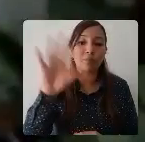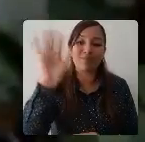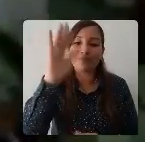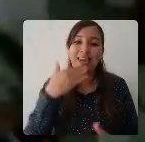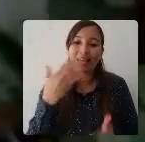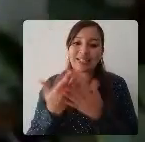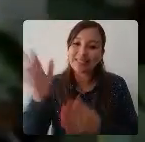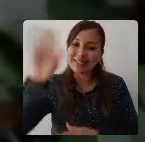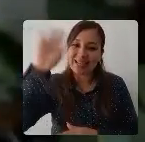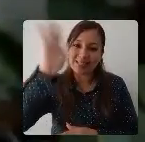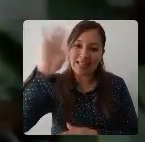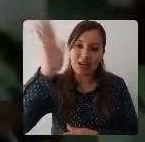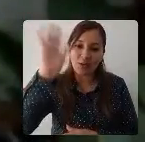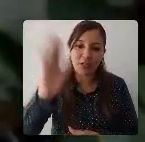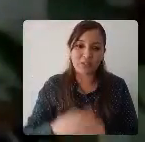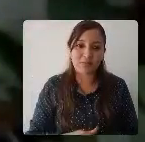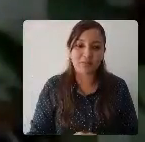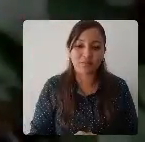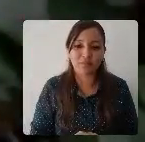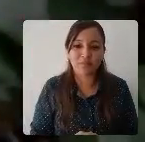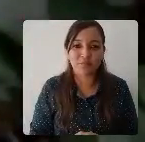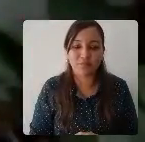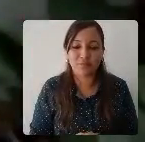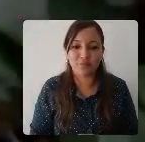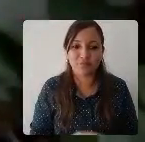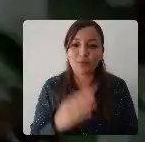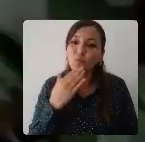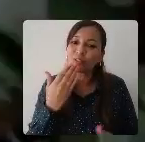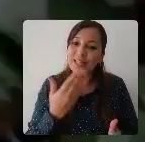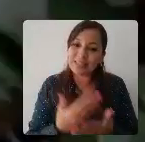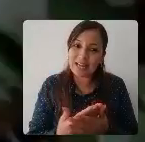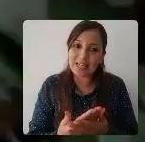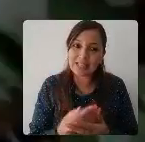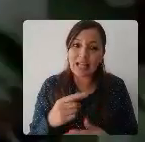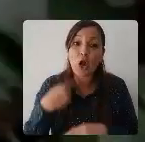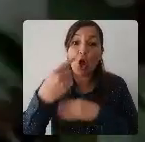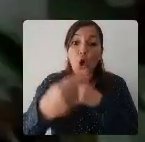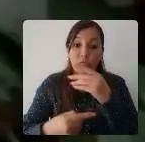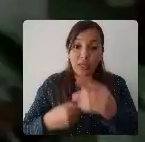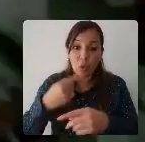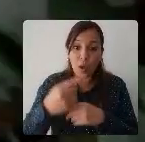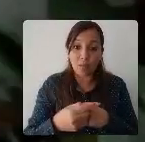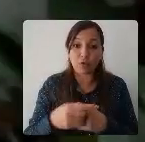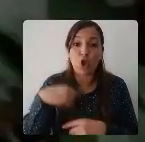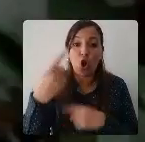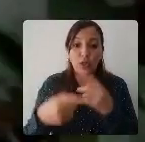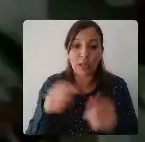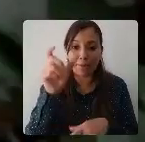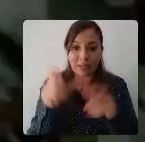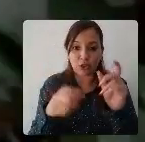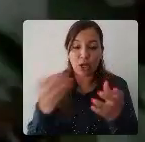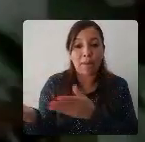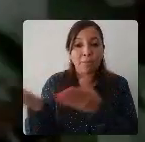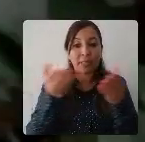hoy. Y continuando con nuestro siguiente caso de éxito, permítanme presentarles al señor Juan Isuiz. Él es integrante